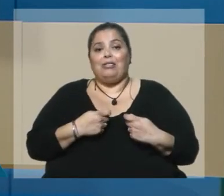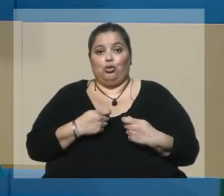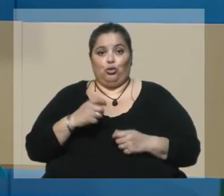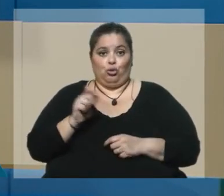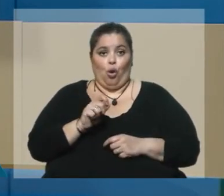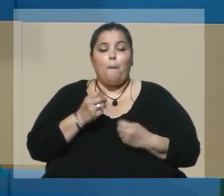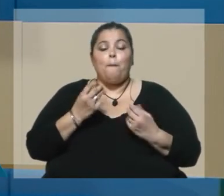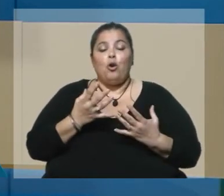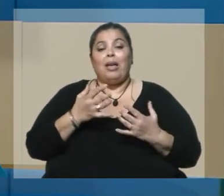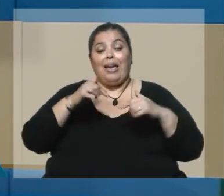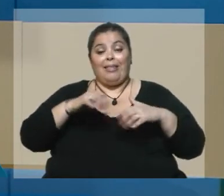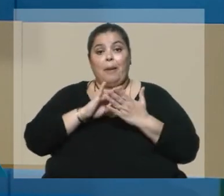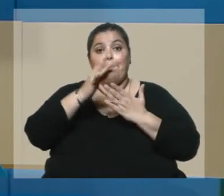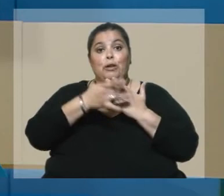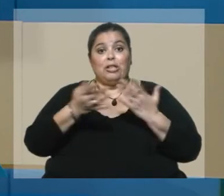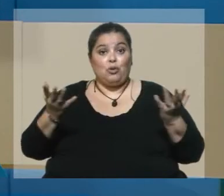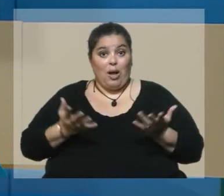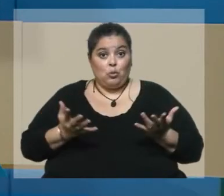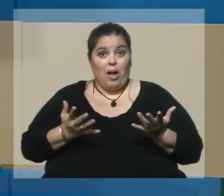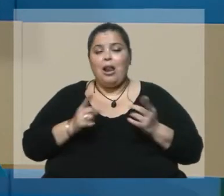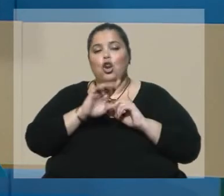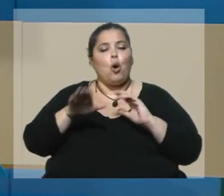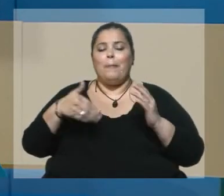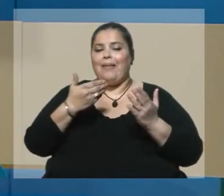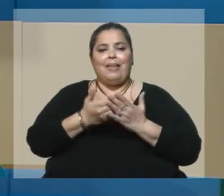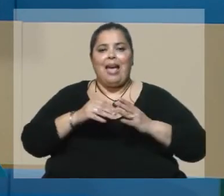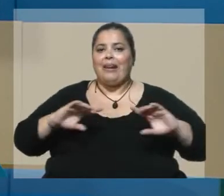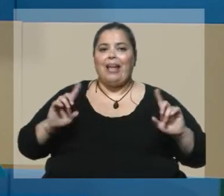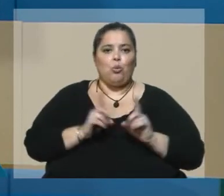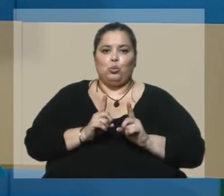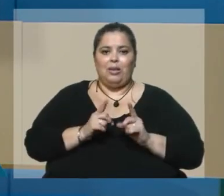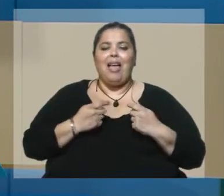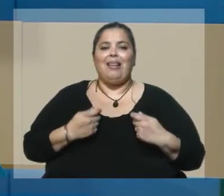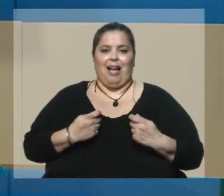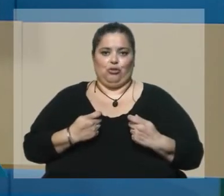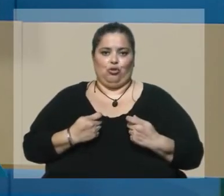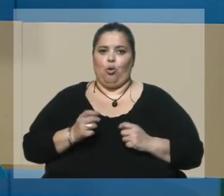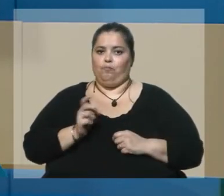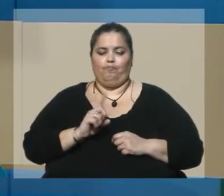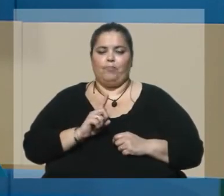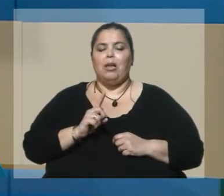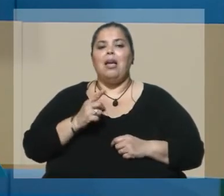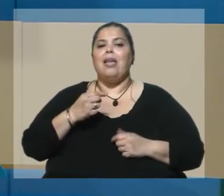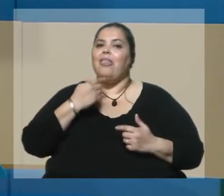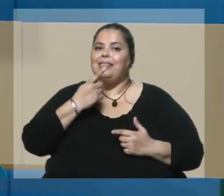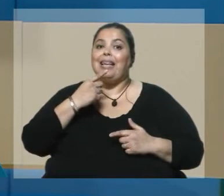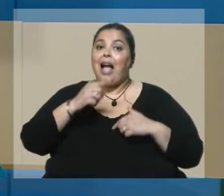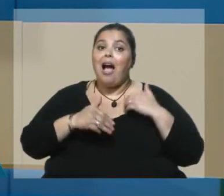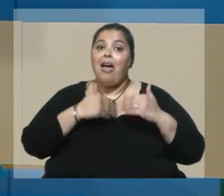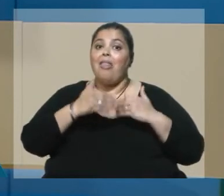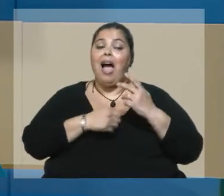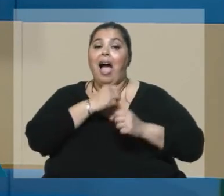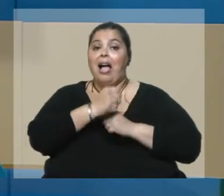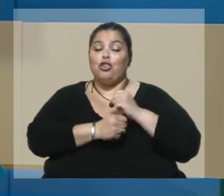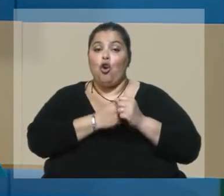proyecto actual no plantea reducir el gasto en pasidades sino evitar de que cada año continuamos En